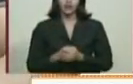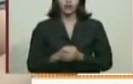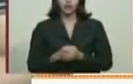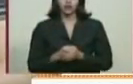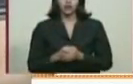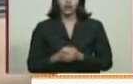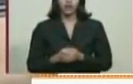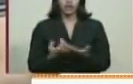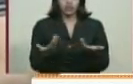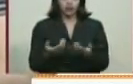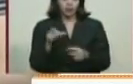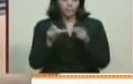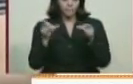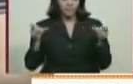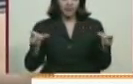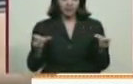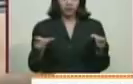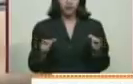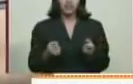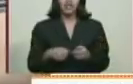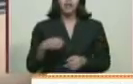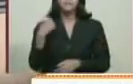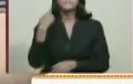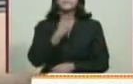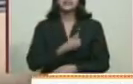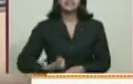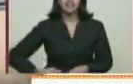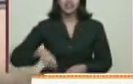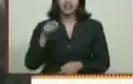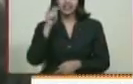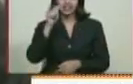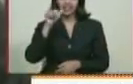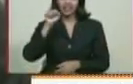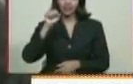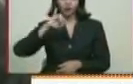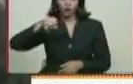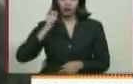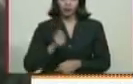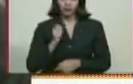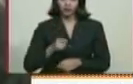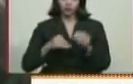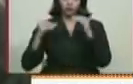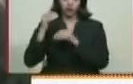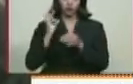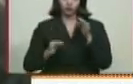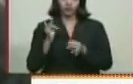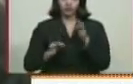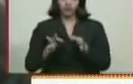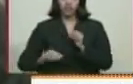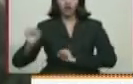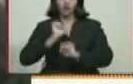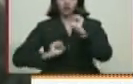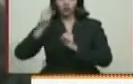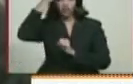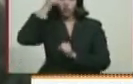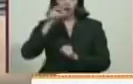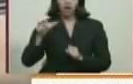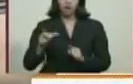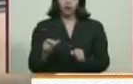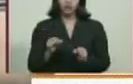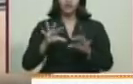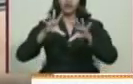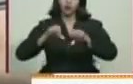Estaba Michael Moreno, presidente del TCJ, a la vez presidente del Poder Judicial. Estaba el Defensor del Pueblo, estaba el Contralor General de la